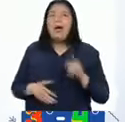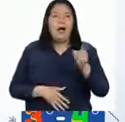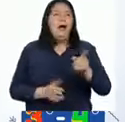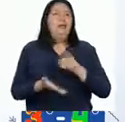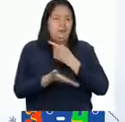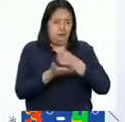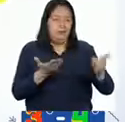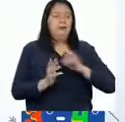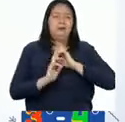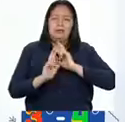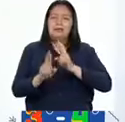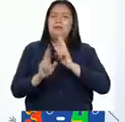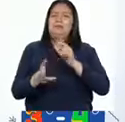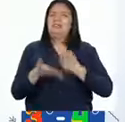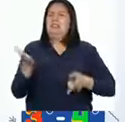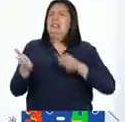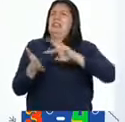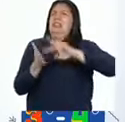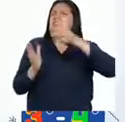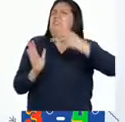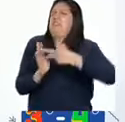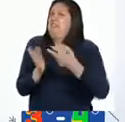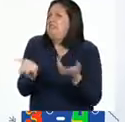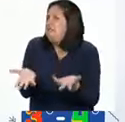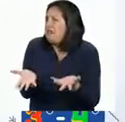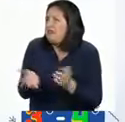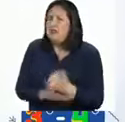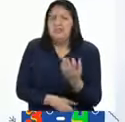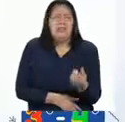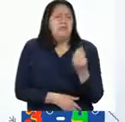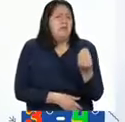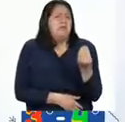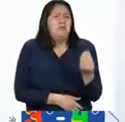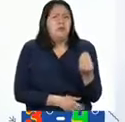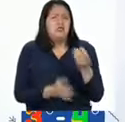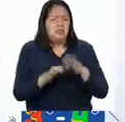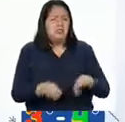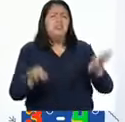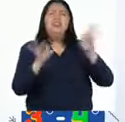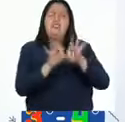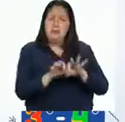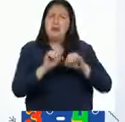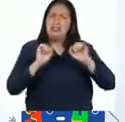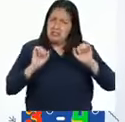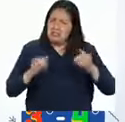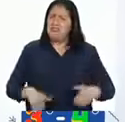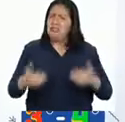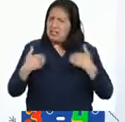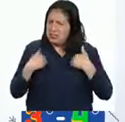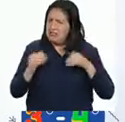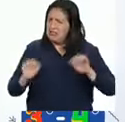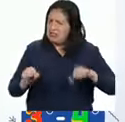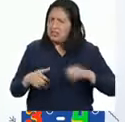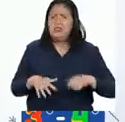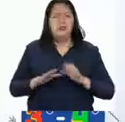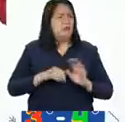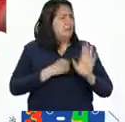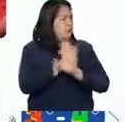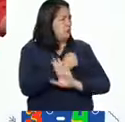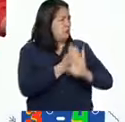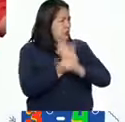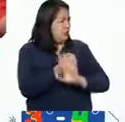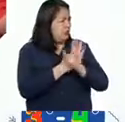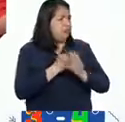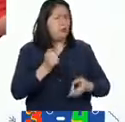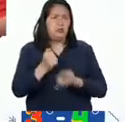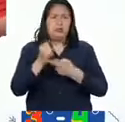esta pregunta averiguando qué significa y por qué es importante mantenerlo para sentirnos seguros y protegidos.